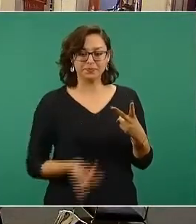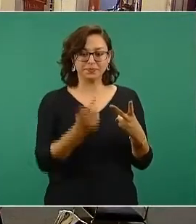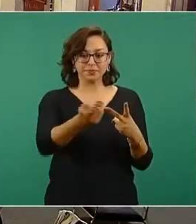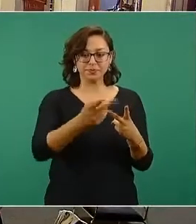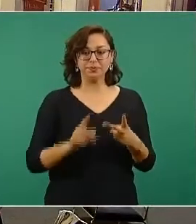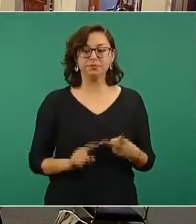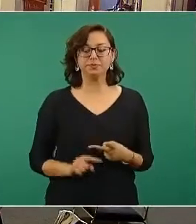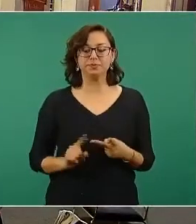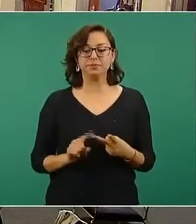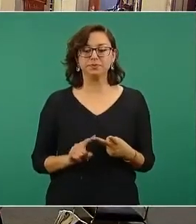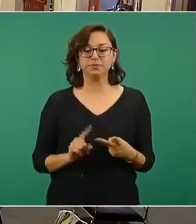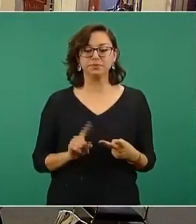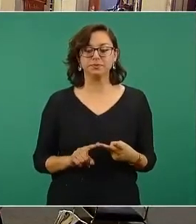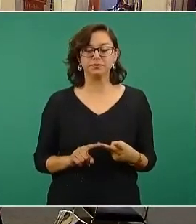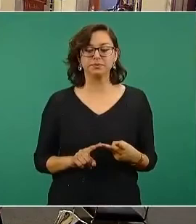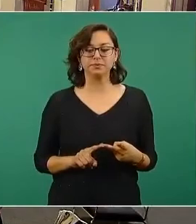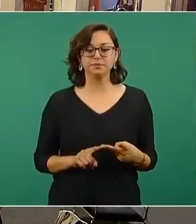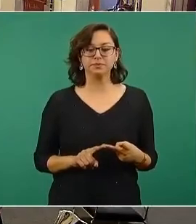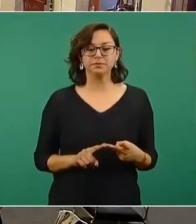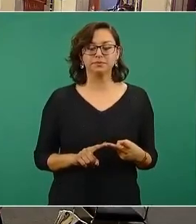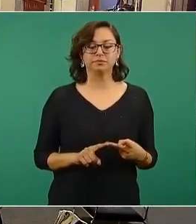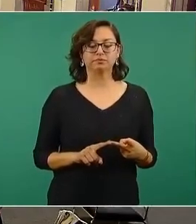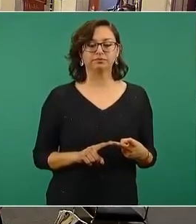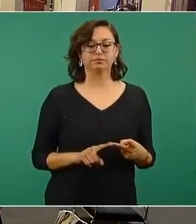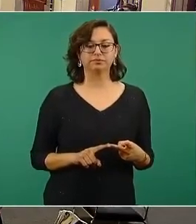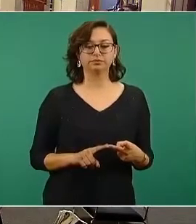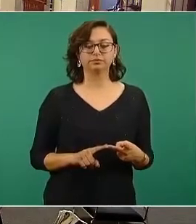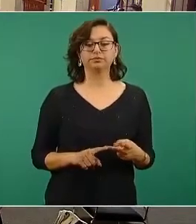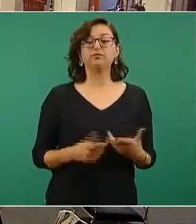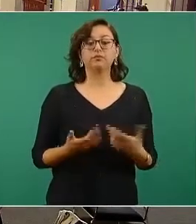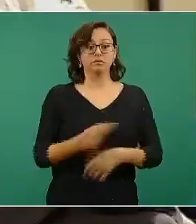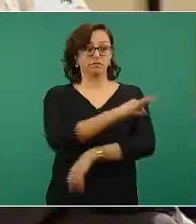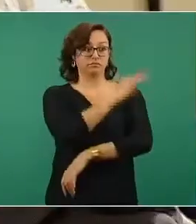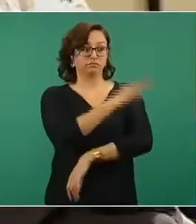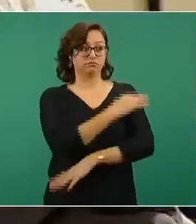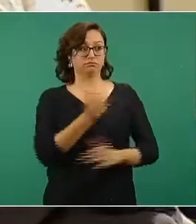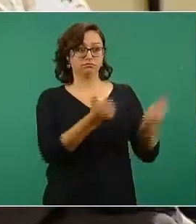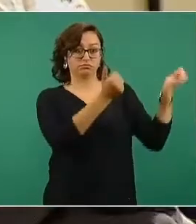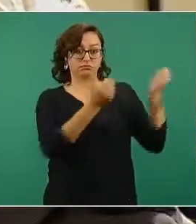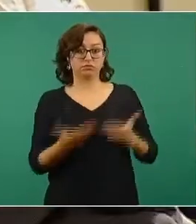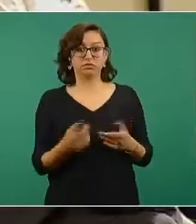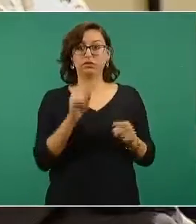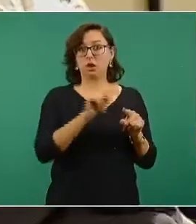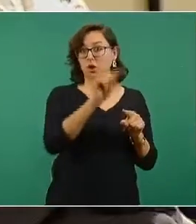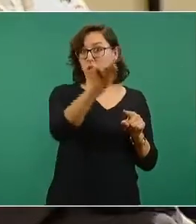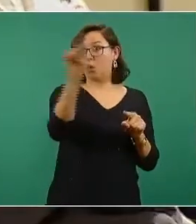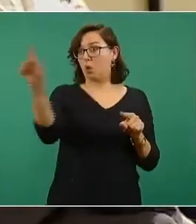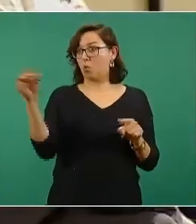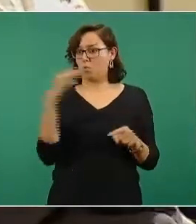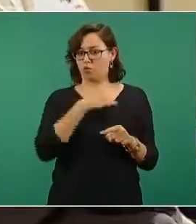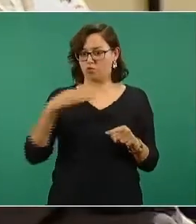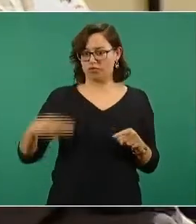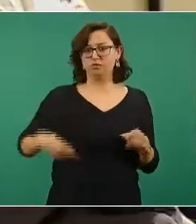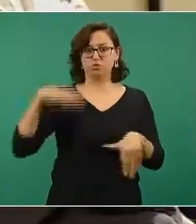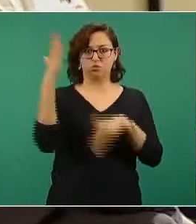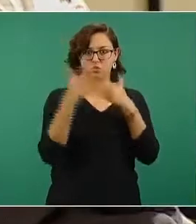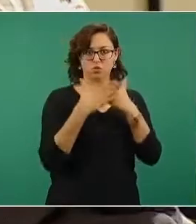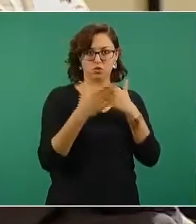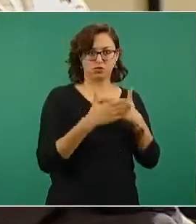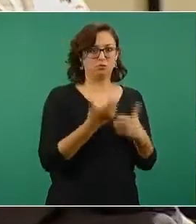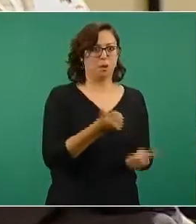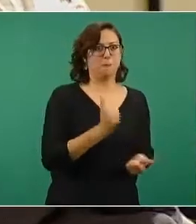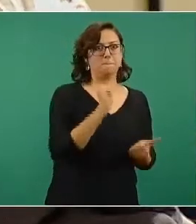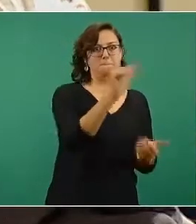los municipios que van a recibir estas nuevas vacunas, bueno, nos podría adelantar cuáles podrían ser, si